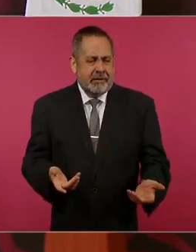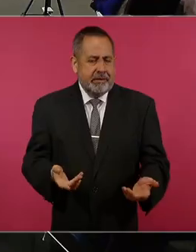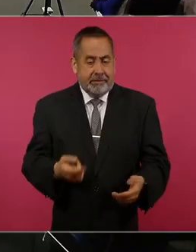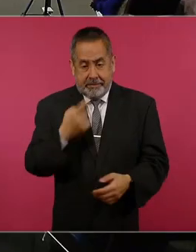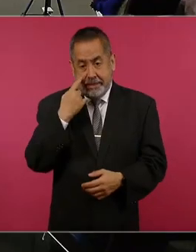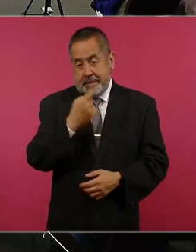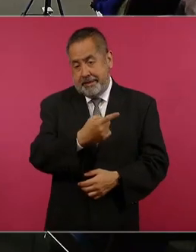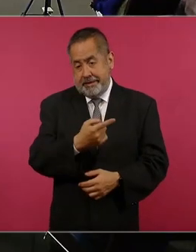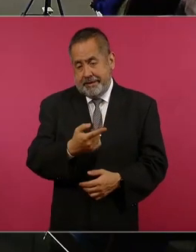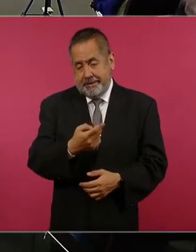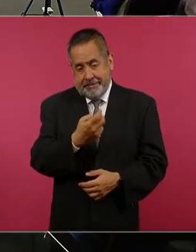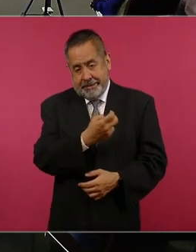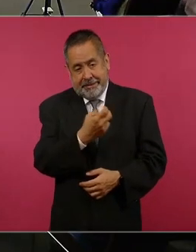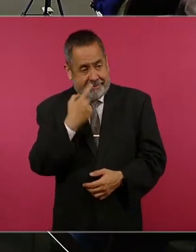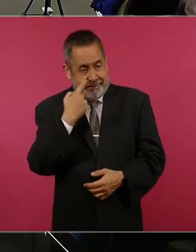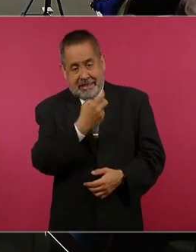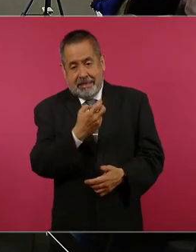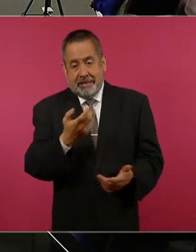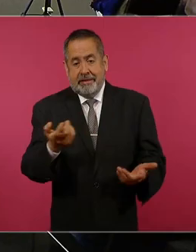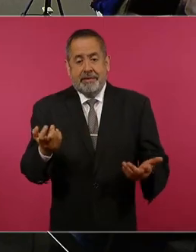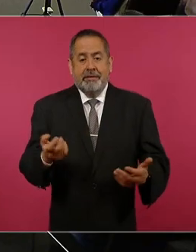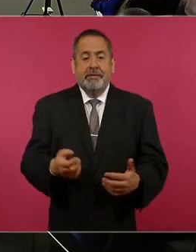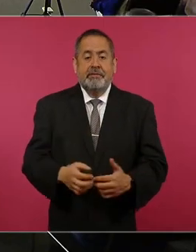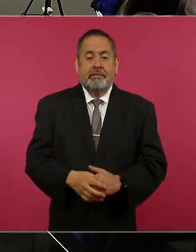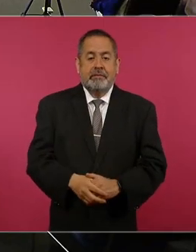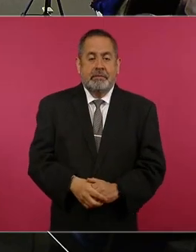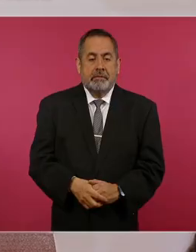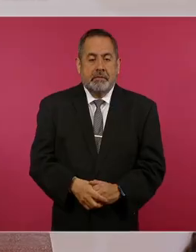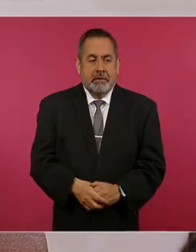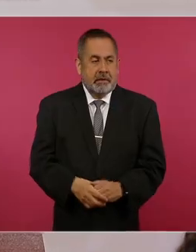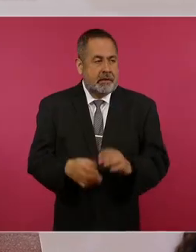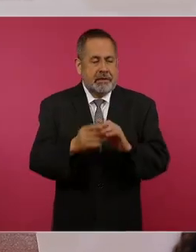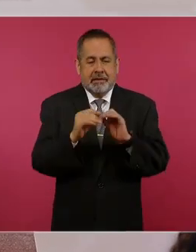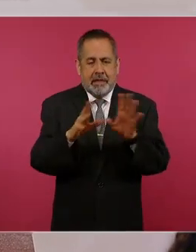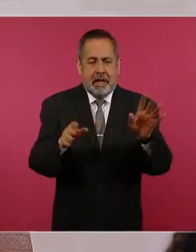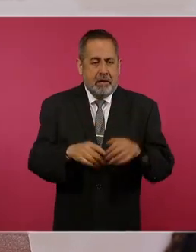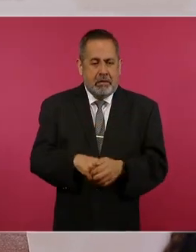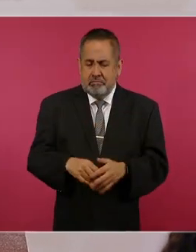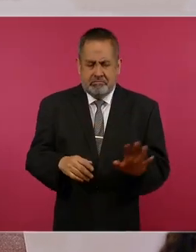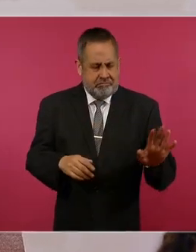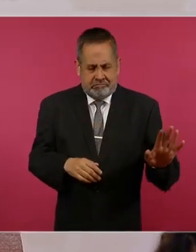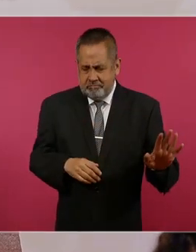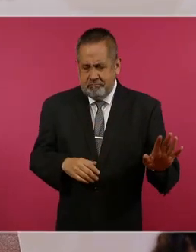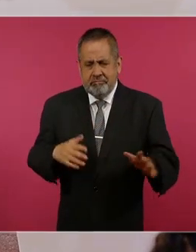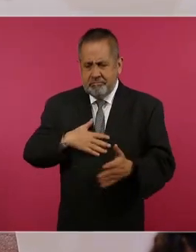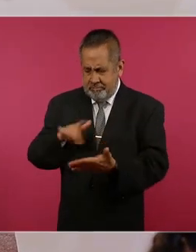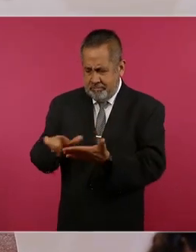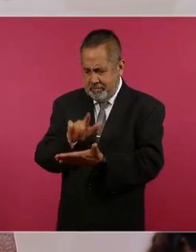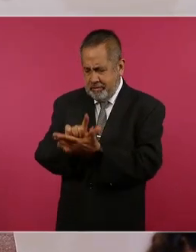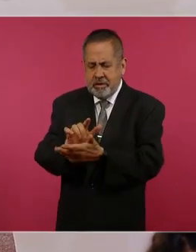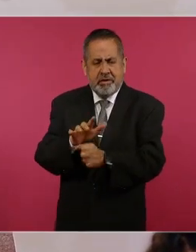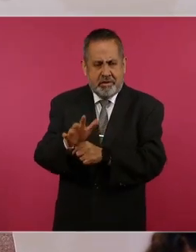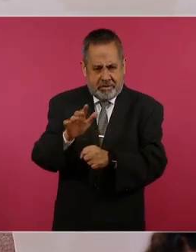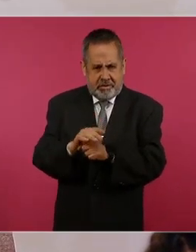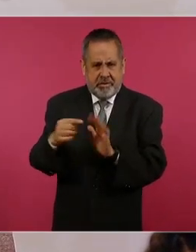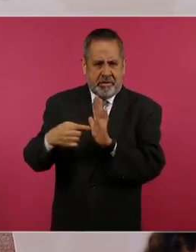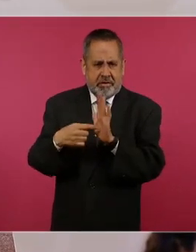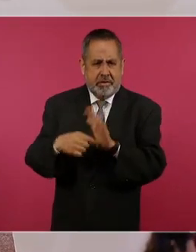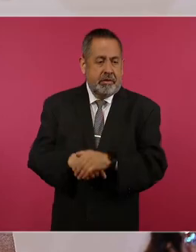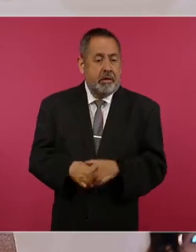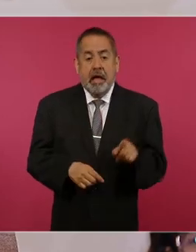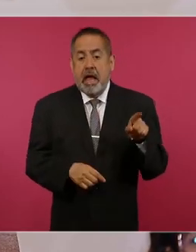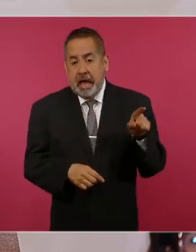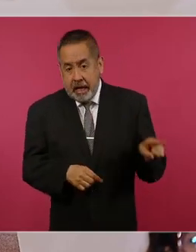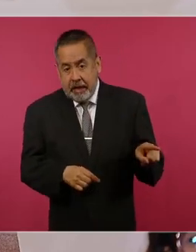Pues esto, que es completamente legal, ellos